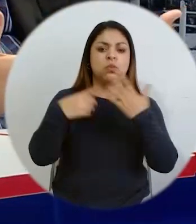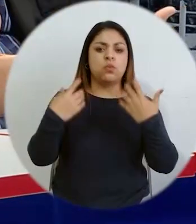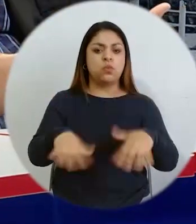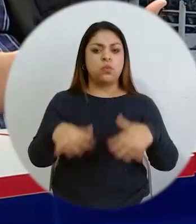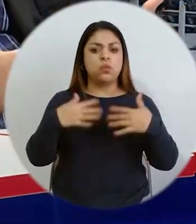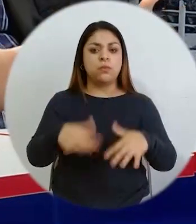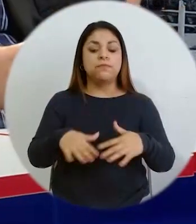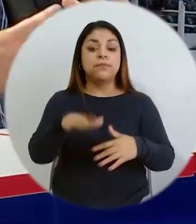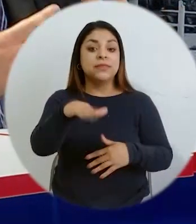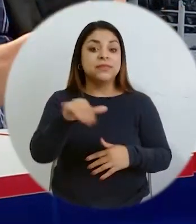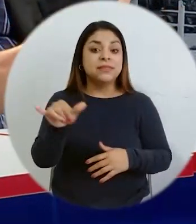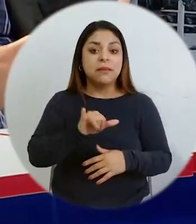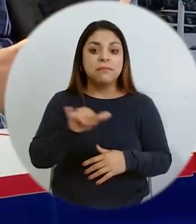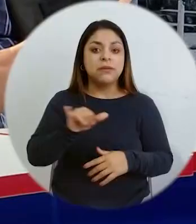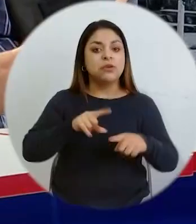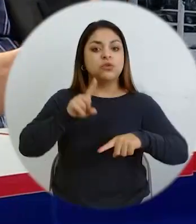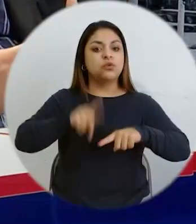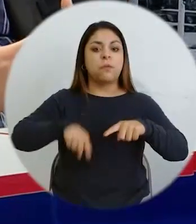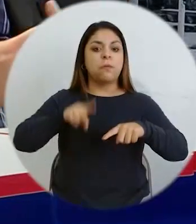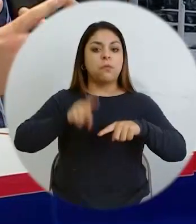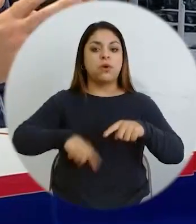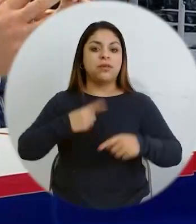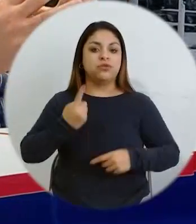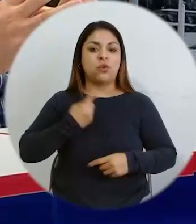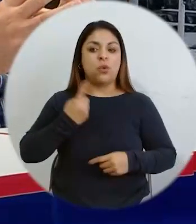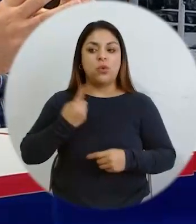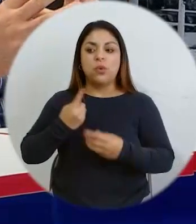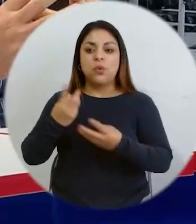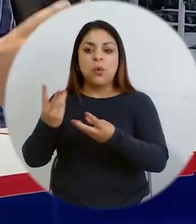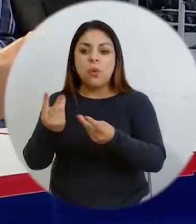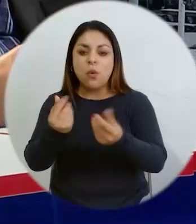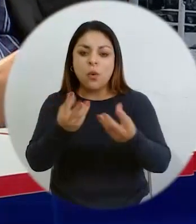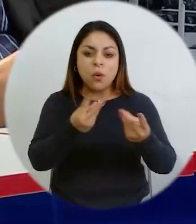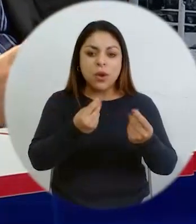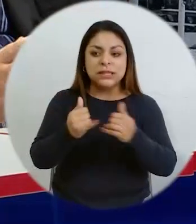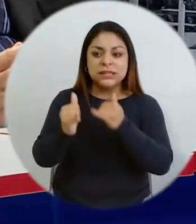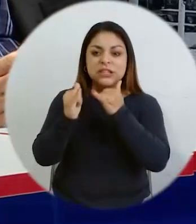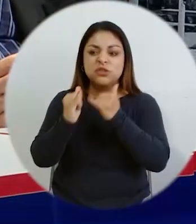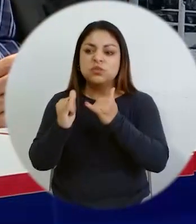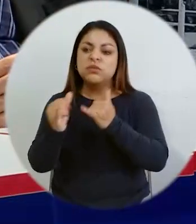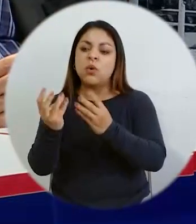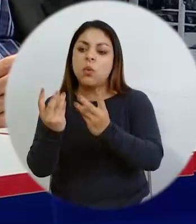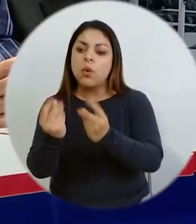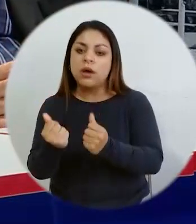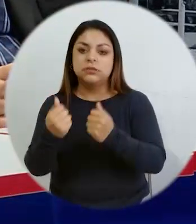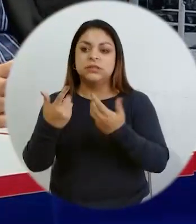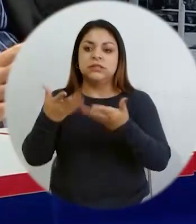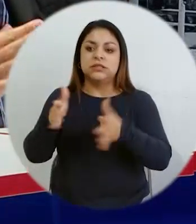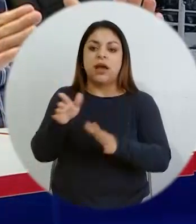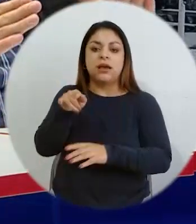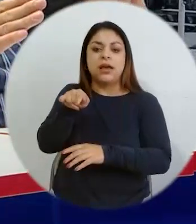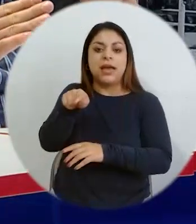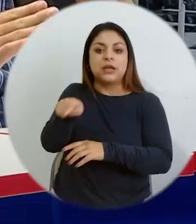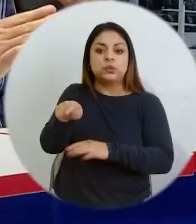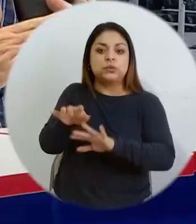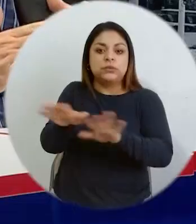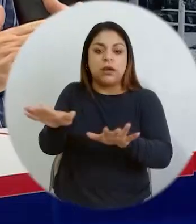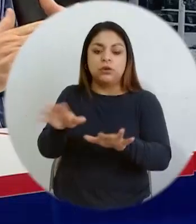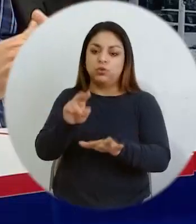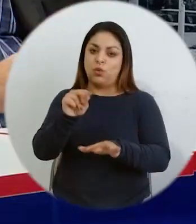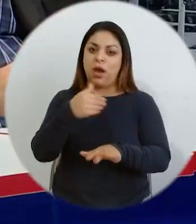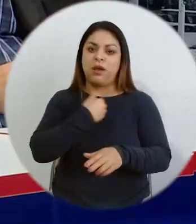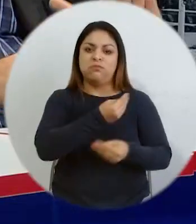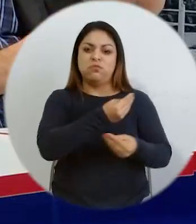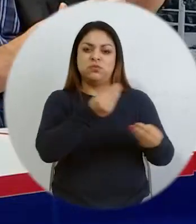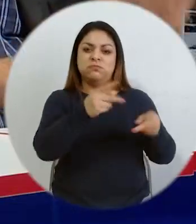solamente contabilizar las denuncias por sí solas, porque sabemos que hay muchísimos casos que nunca llegan a ser denunciados. Y tenemos un